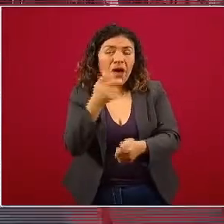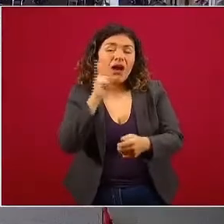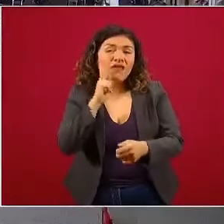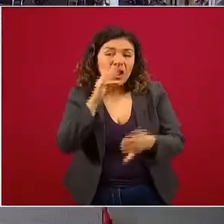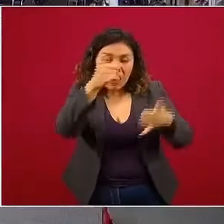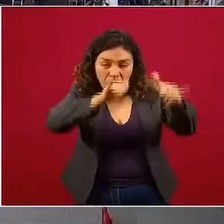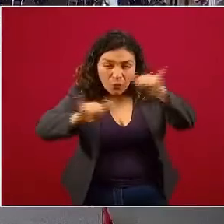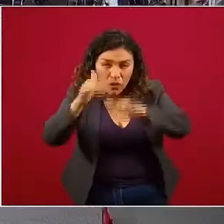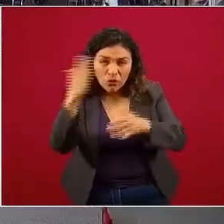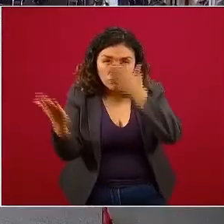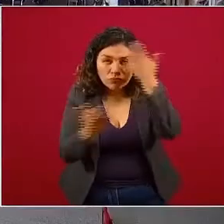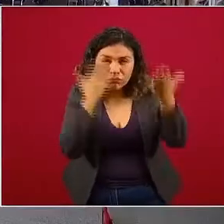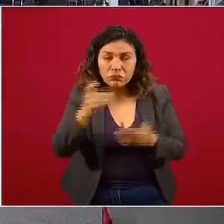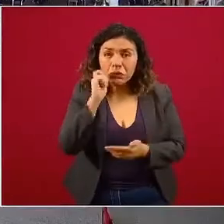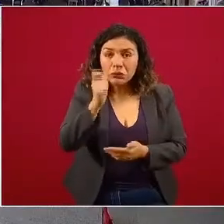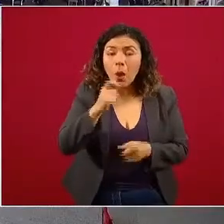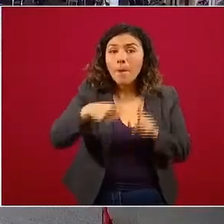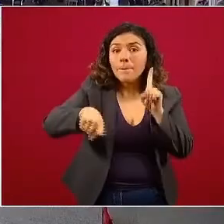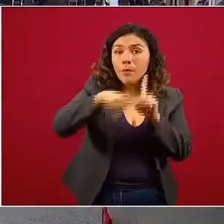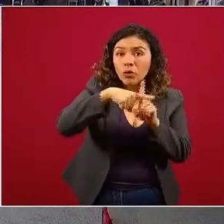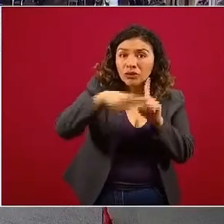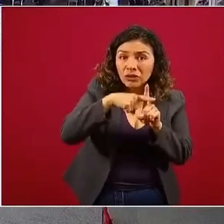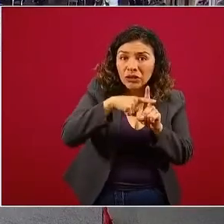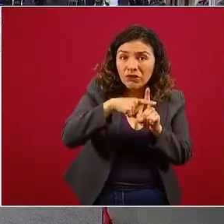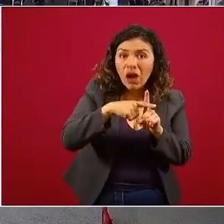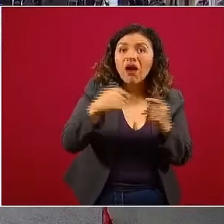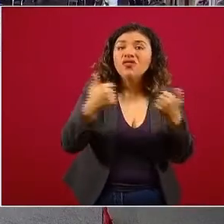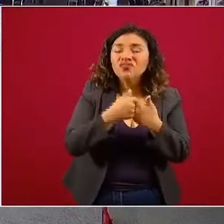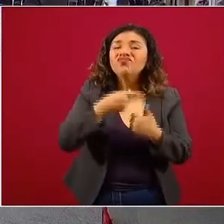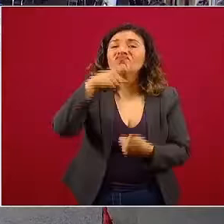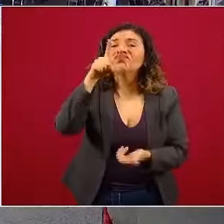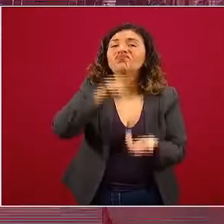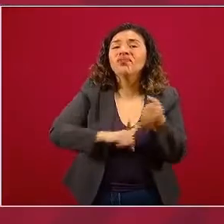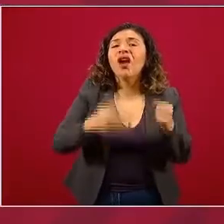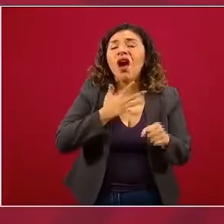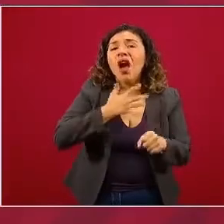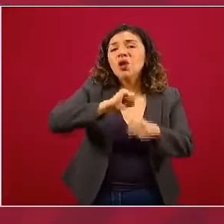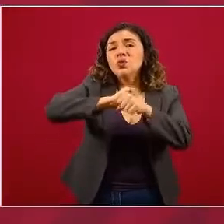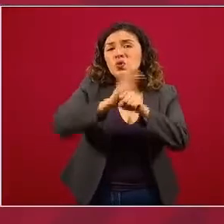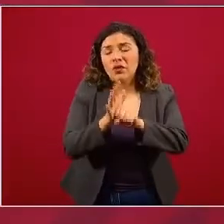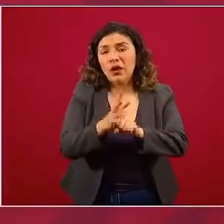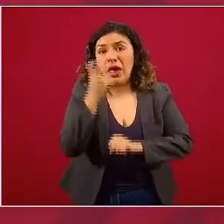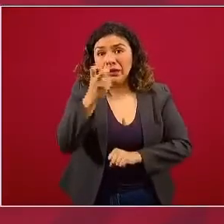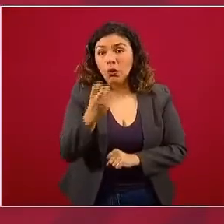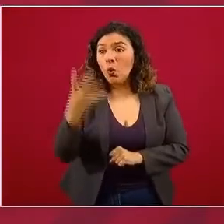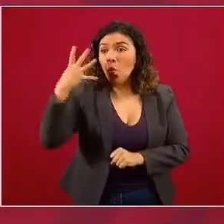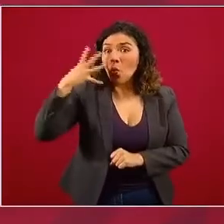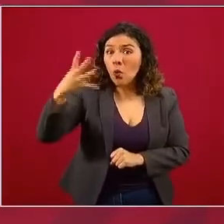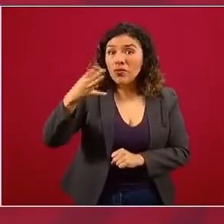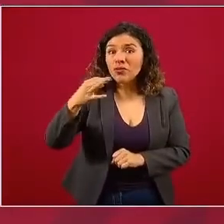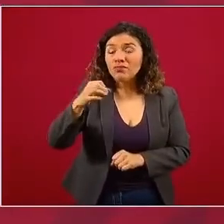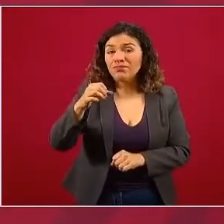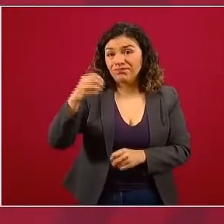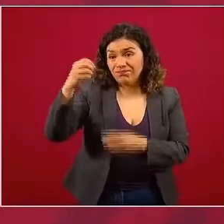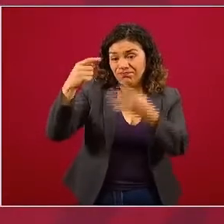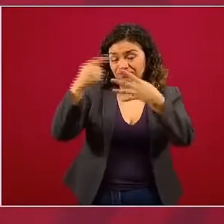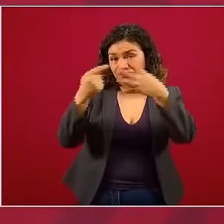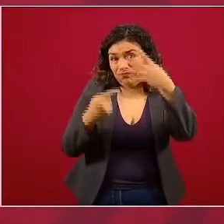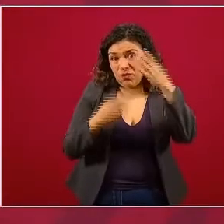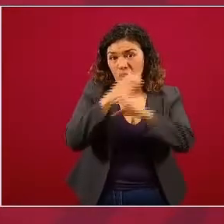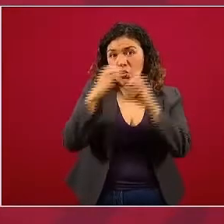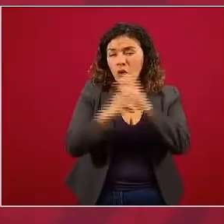diagnóstico por laboratorio, resultan positivas al virus SARS-CoV-2. Y estos 4 indicadores fueron